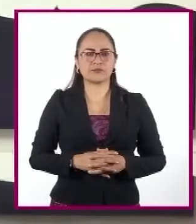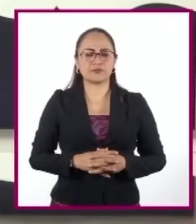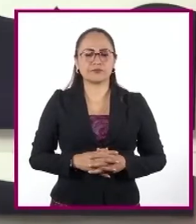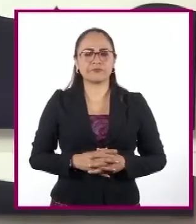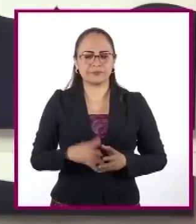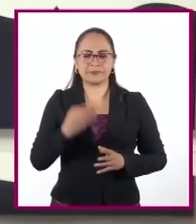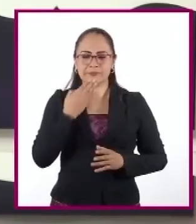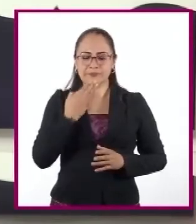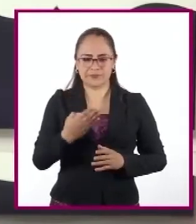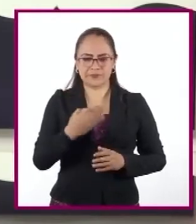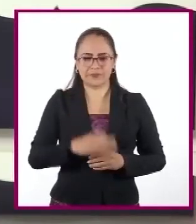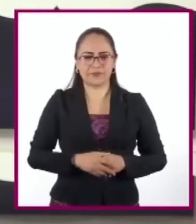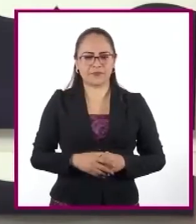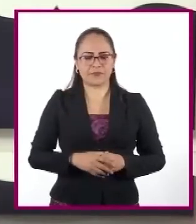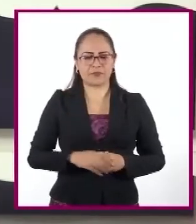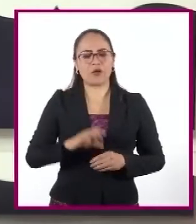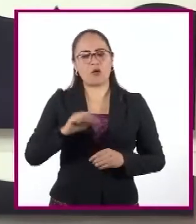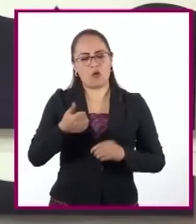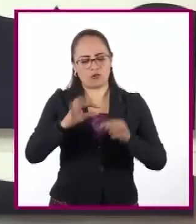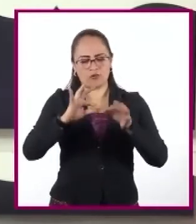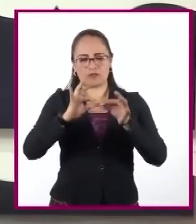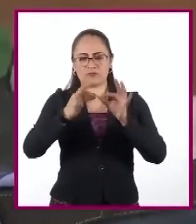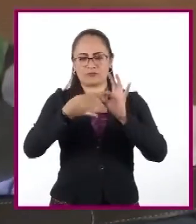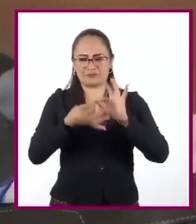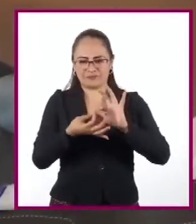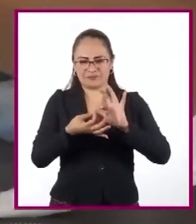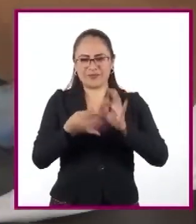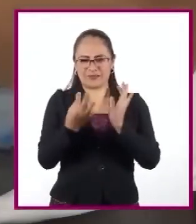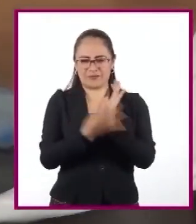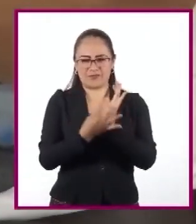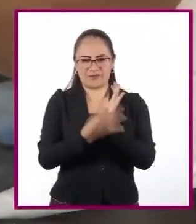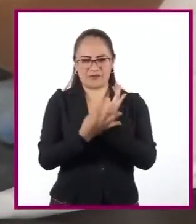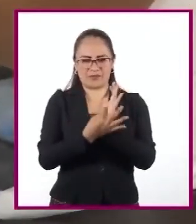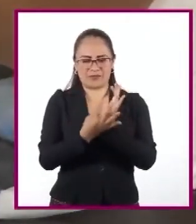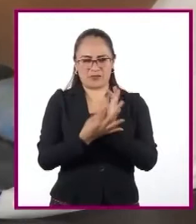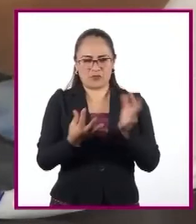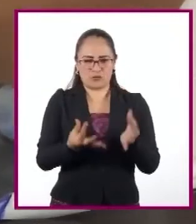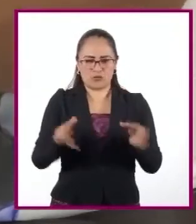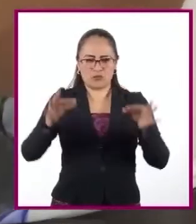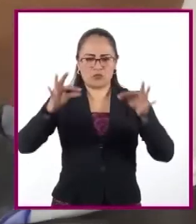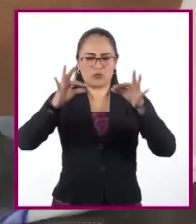Muy bien. Hacemos el otro doblez para unir